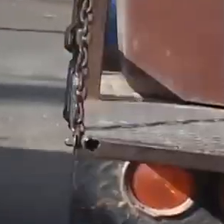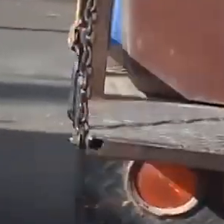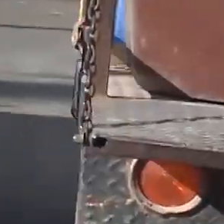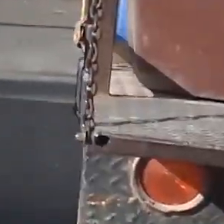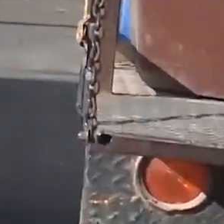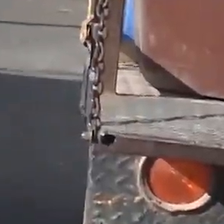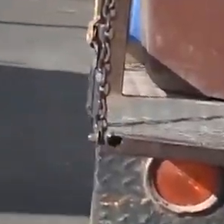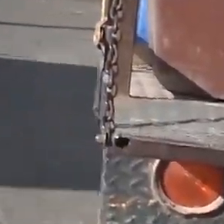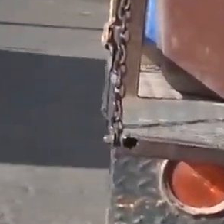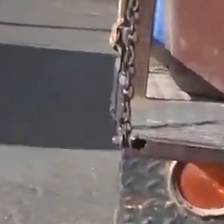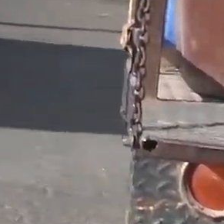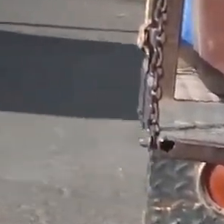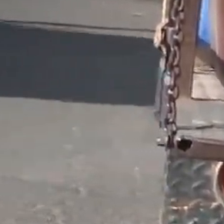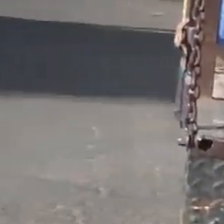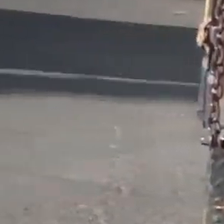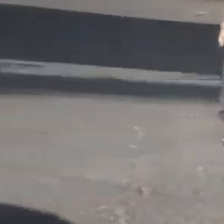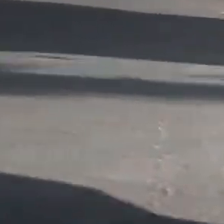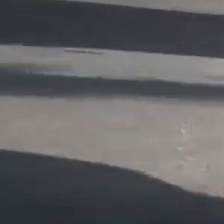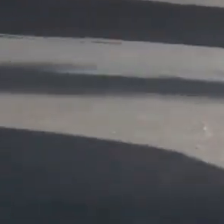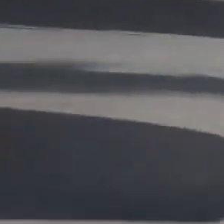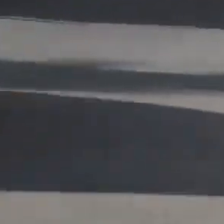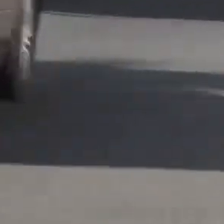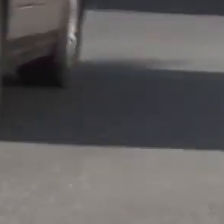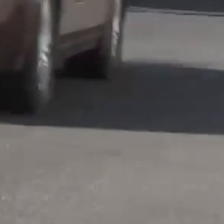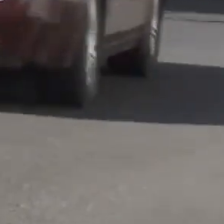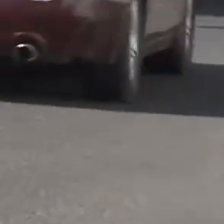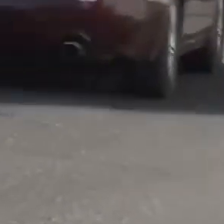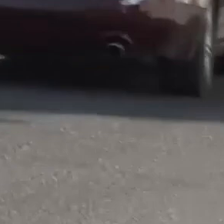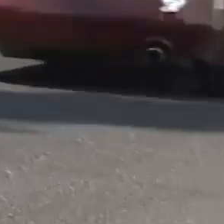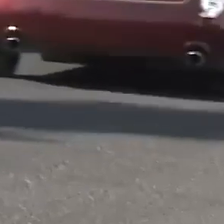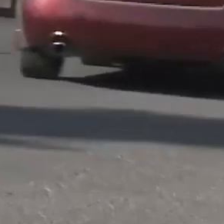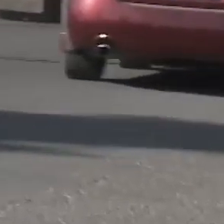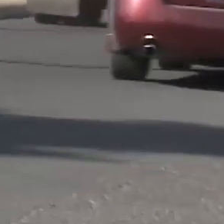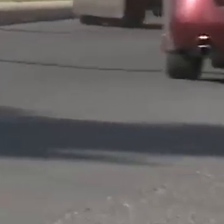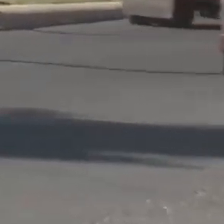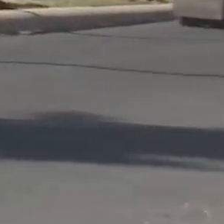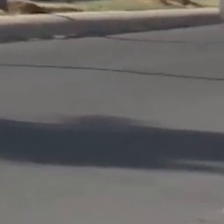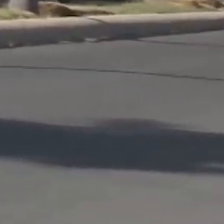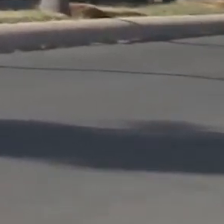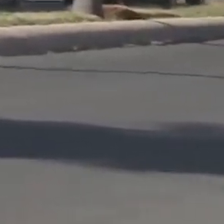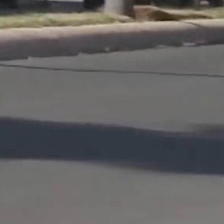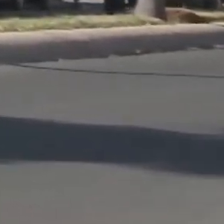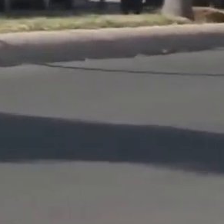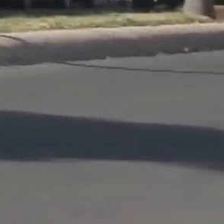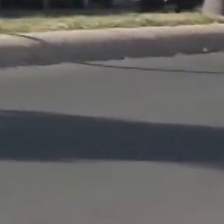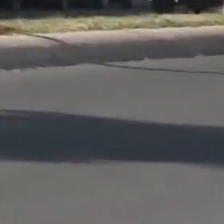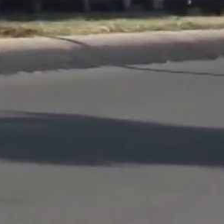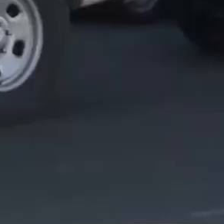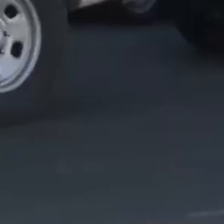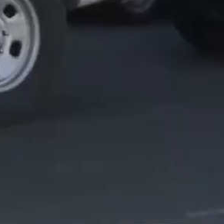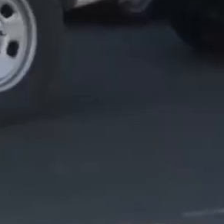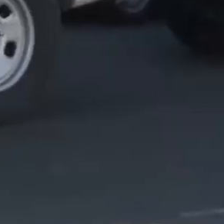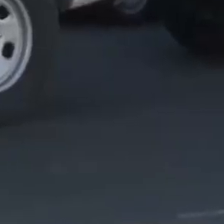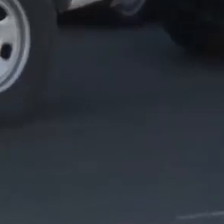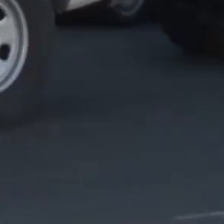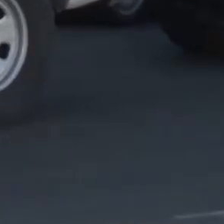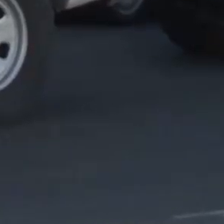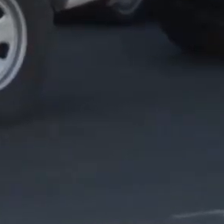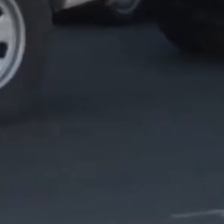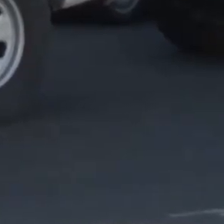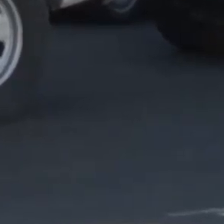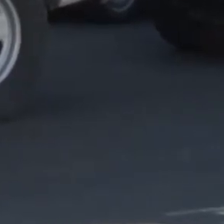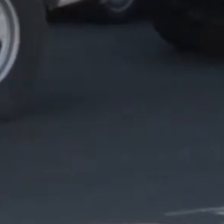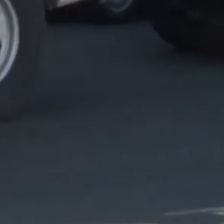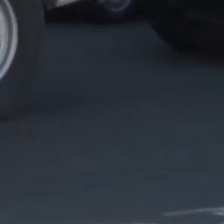la república andrés manuel lópez obrador acerca de las prioridades de este gobierno en las que agregó que los esfuerzos se están haciendo y que no se está escatimando